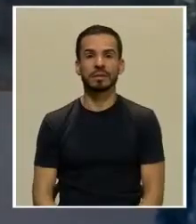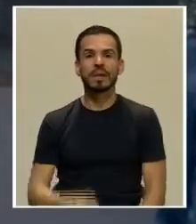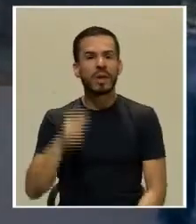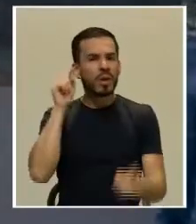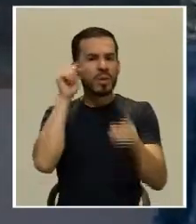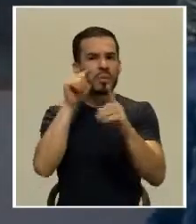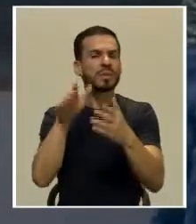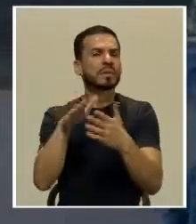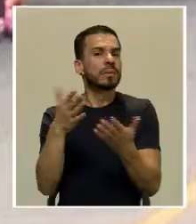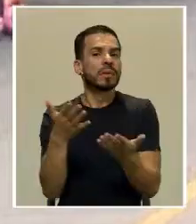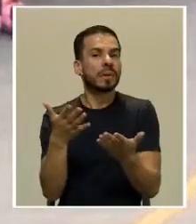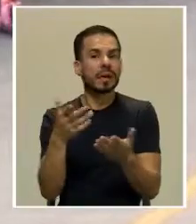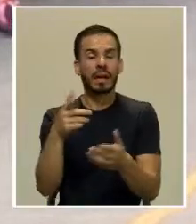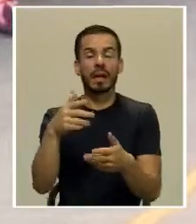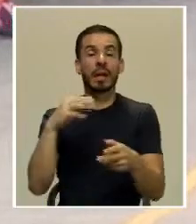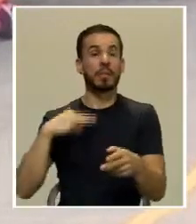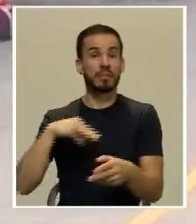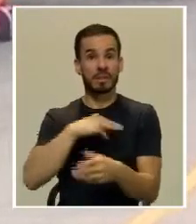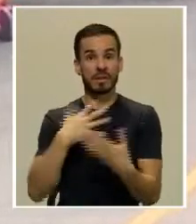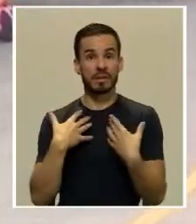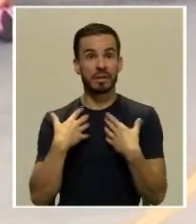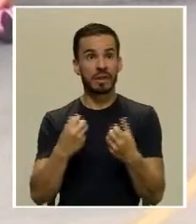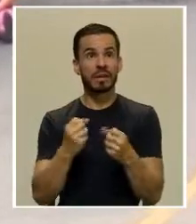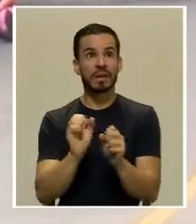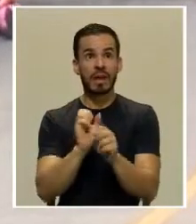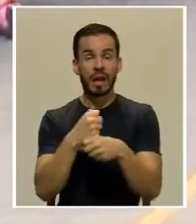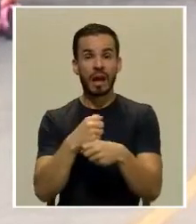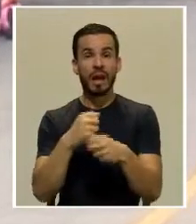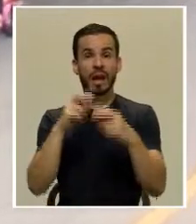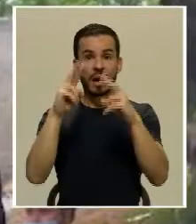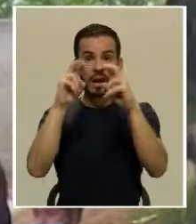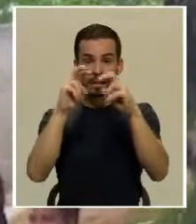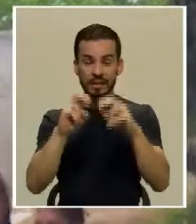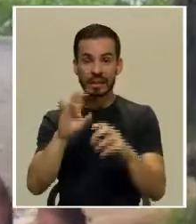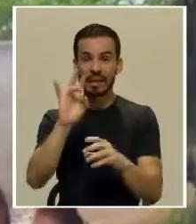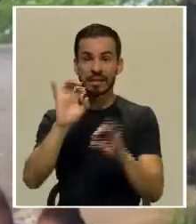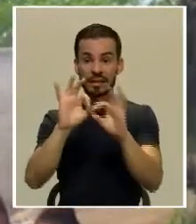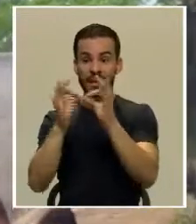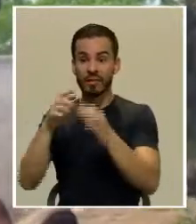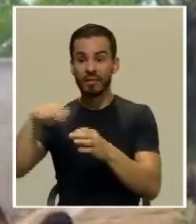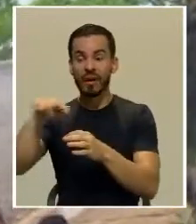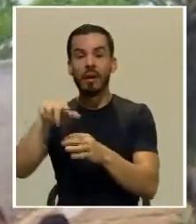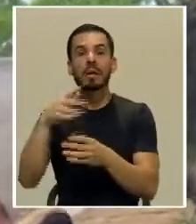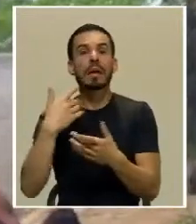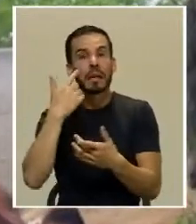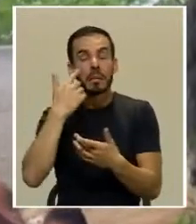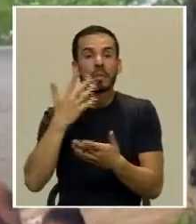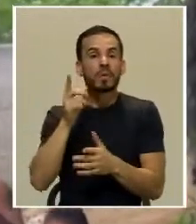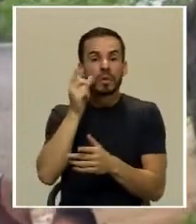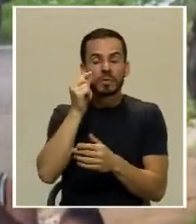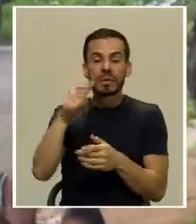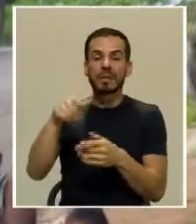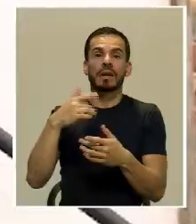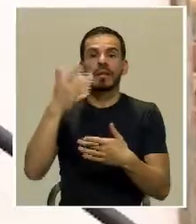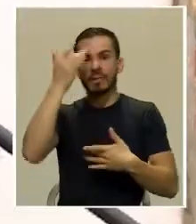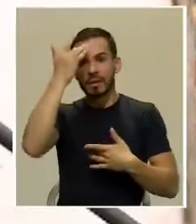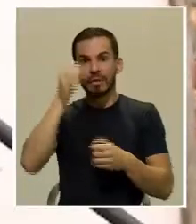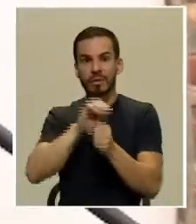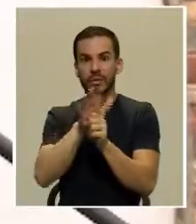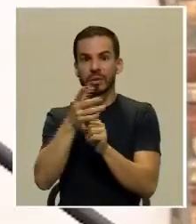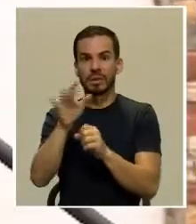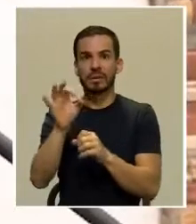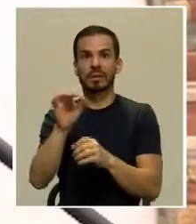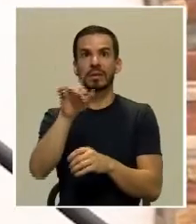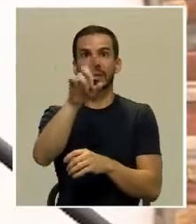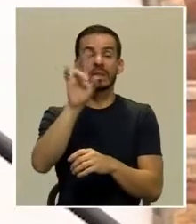La intención de ellos era que el Ministerio de Salud realice el testeo de 7 familias que al parecer están positivos con COVID-19. Son